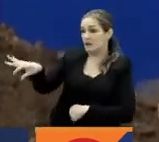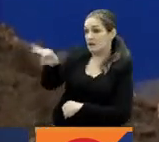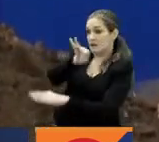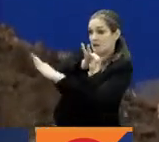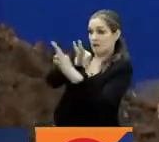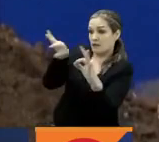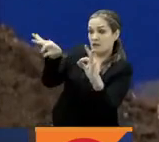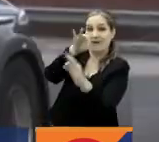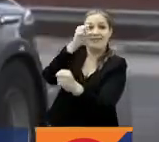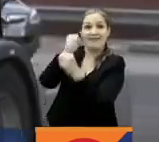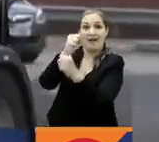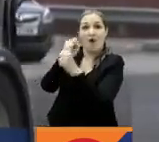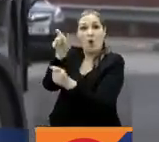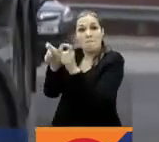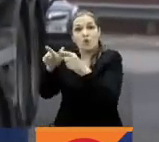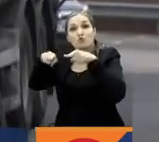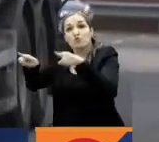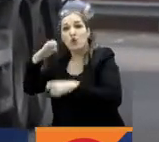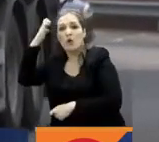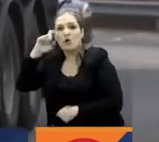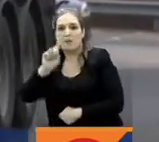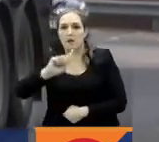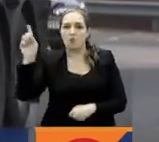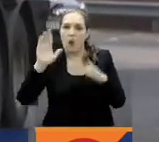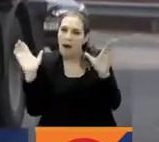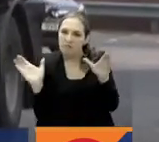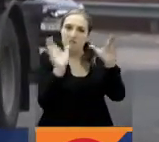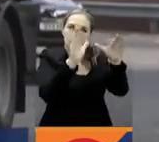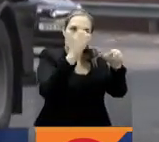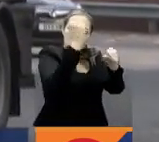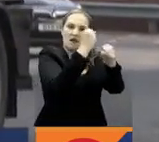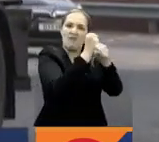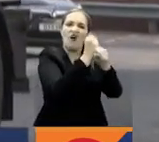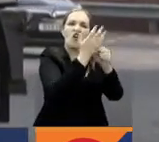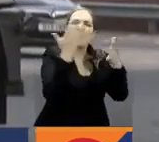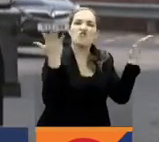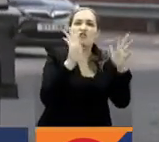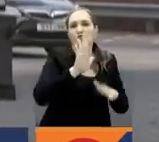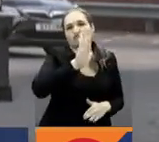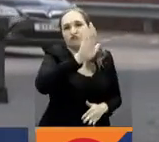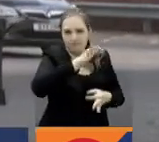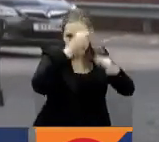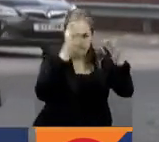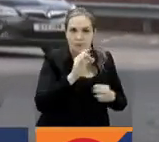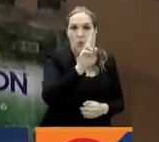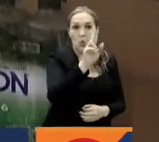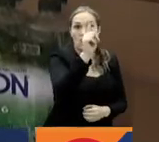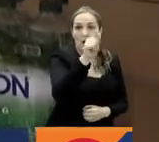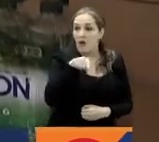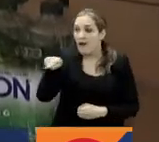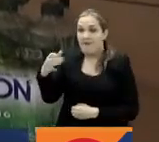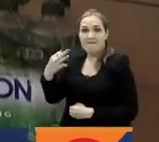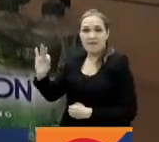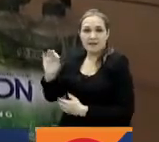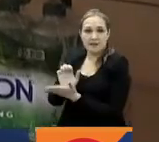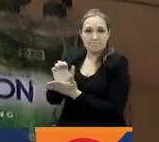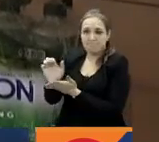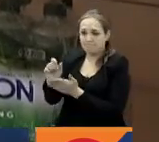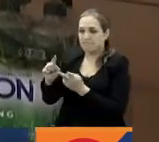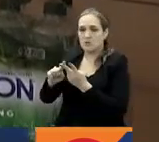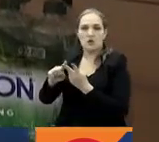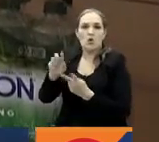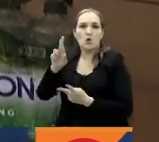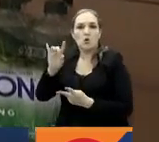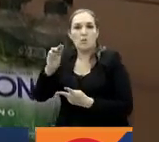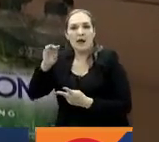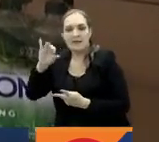del bloque comunitario. Los transportistas, muchos de ellos de origen rumano, portugués, español o francés, por ello comenzaron a